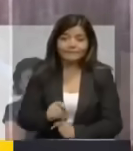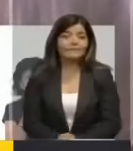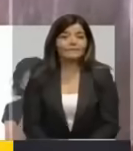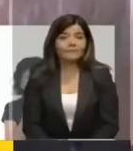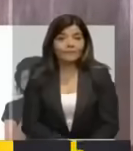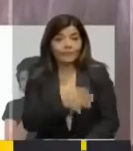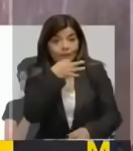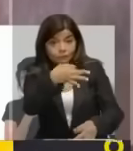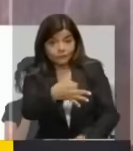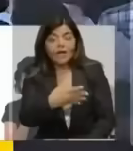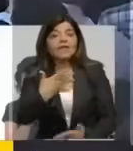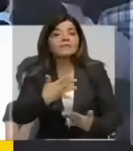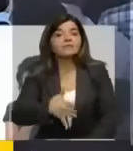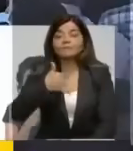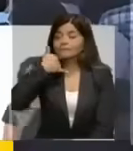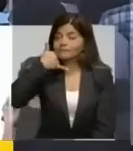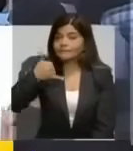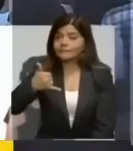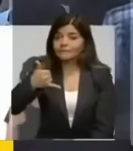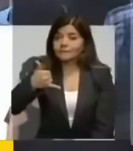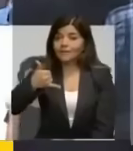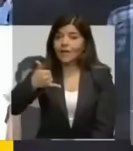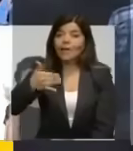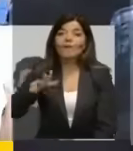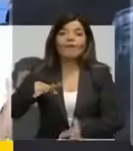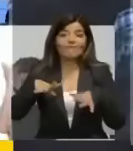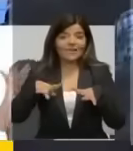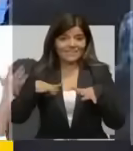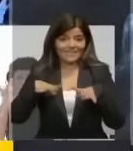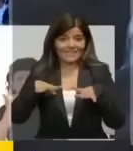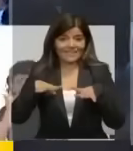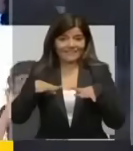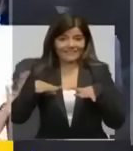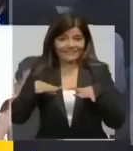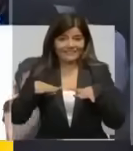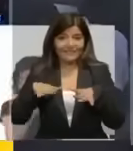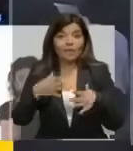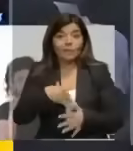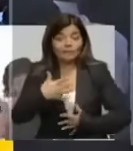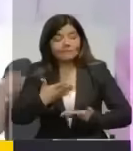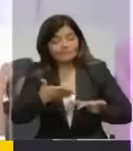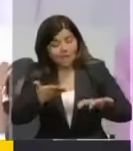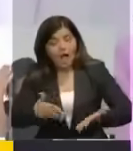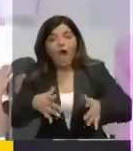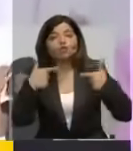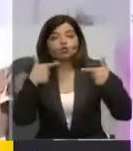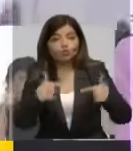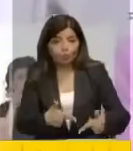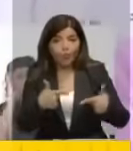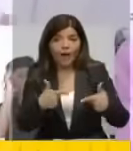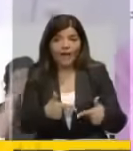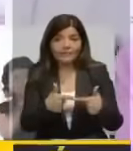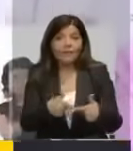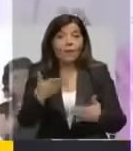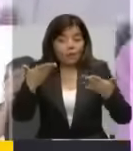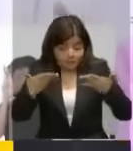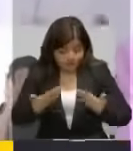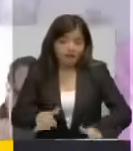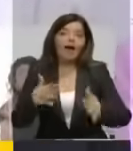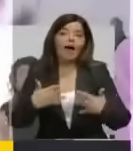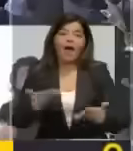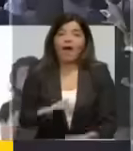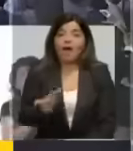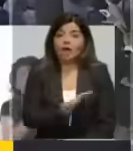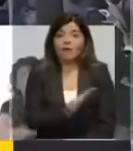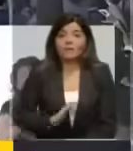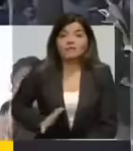Me he comunicado con Javier Milei para felicitarlo y para desearle suerte, porque es el presidente que